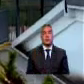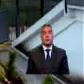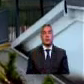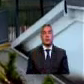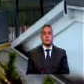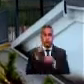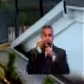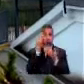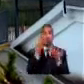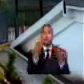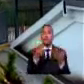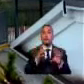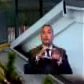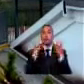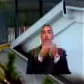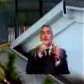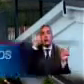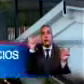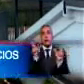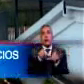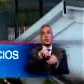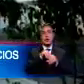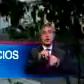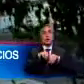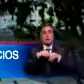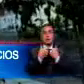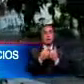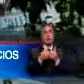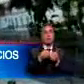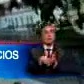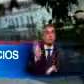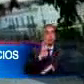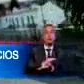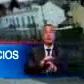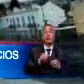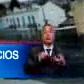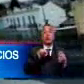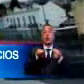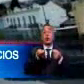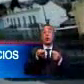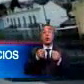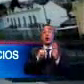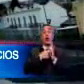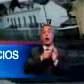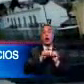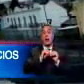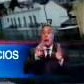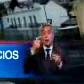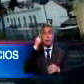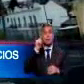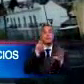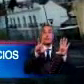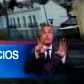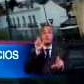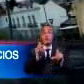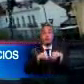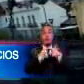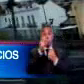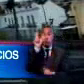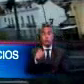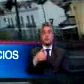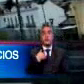La información está en manos de la Comisión de Fiscalización de la Asamblea Nacional y revela que la Contraloría General del Estado confirmó que 8 asambleístas en